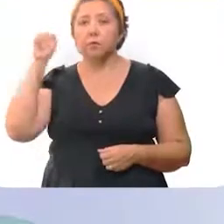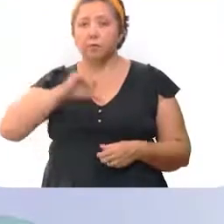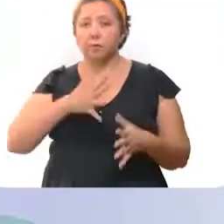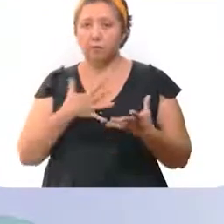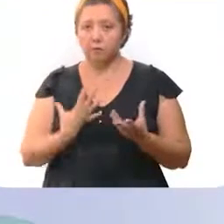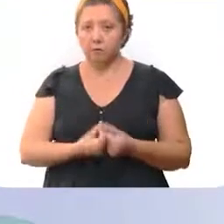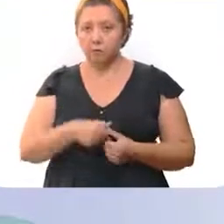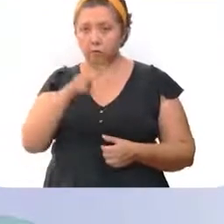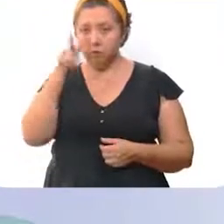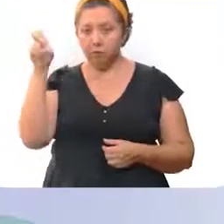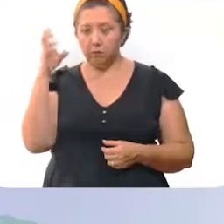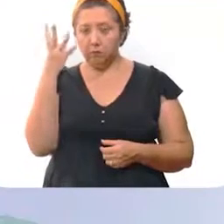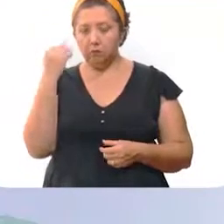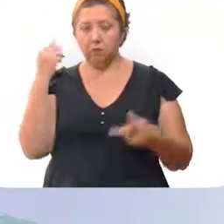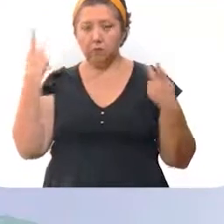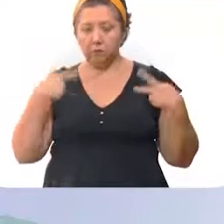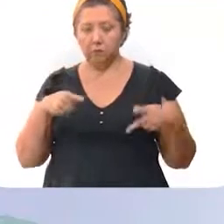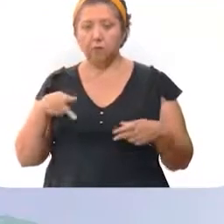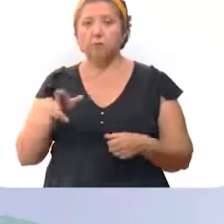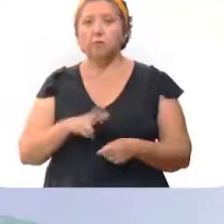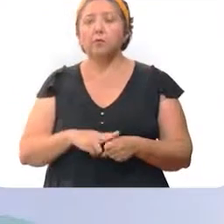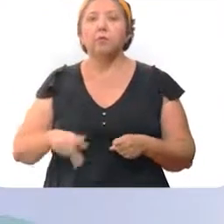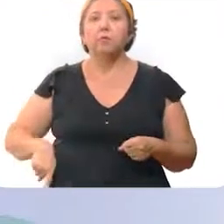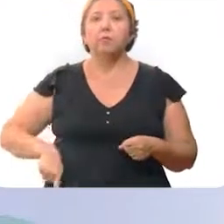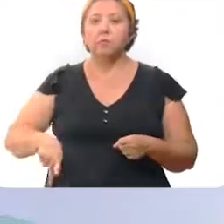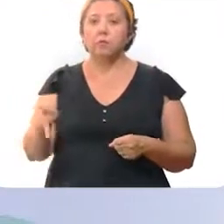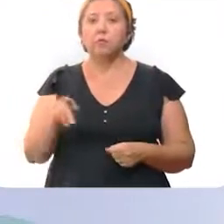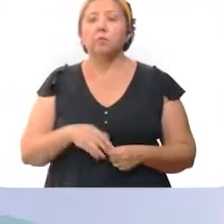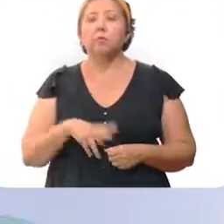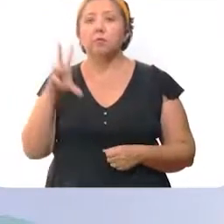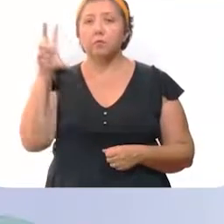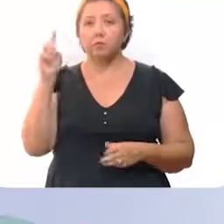día de hoy tenemos 209 pacientes en hospitales públicos,